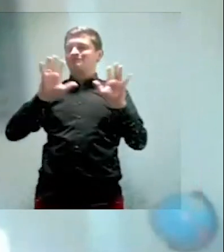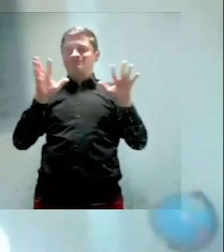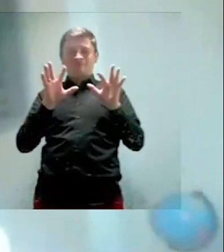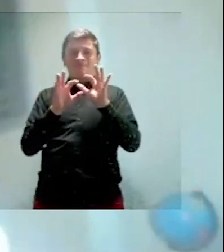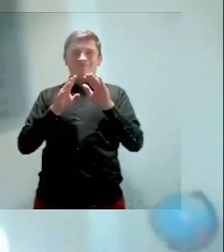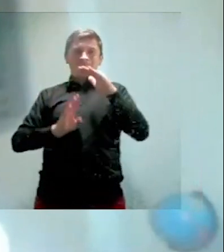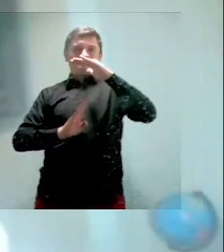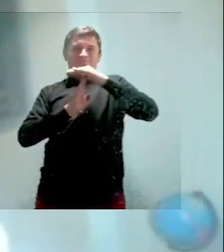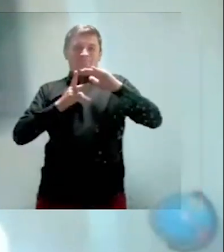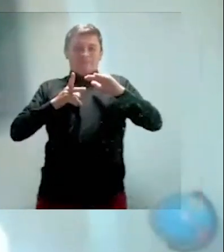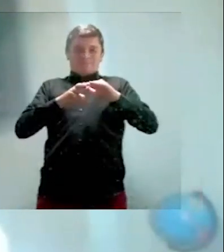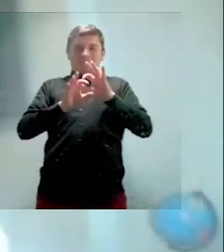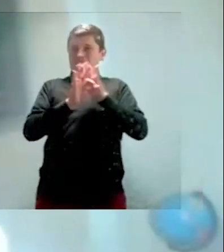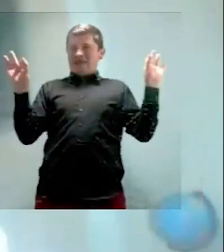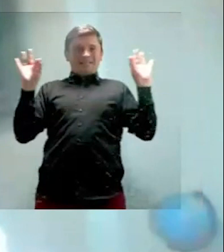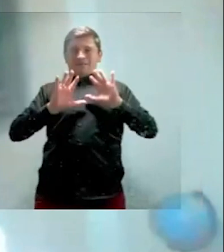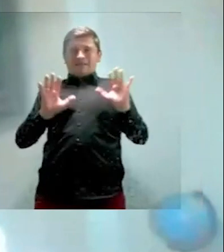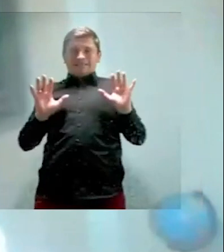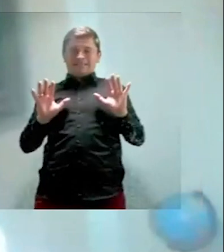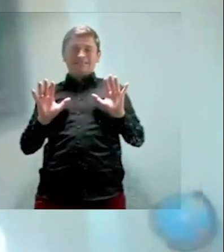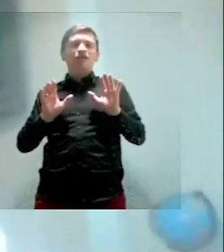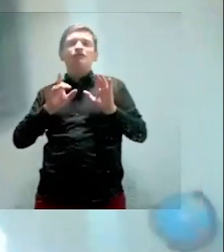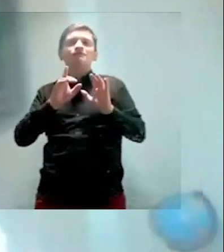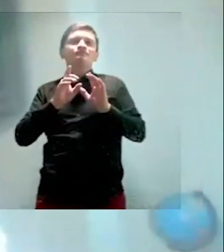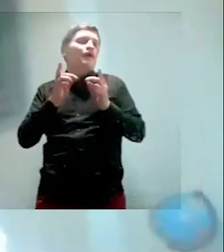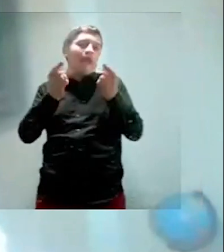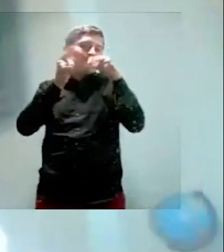para analizar un caso de este tipo.